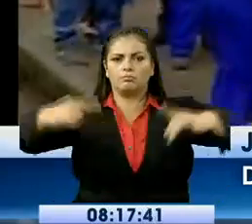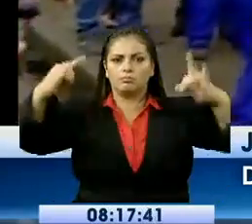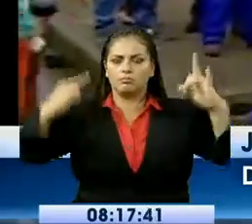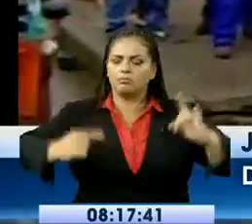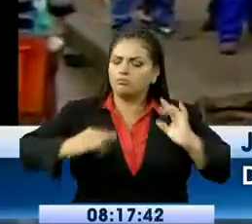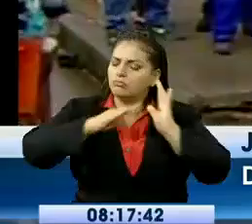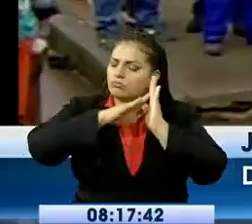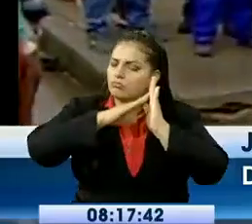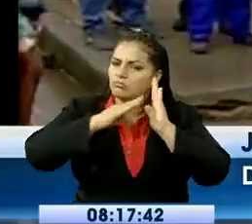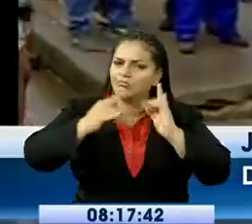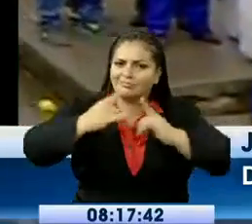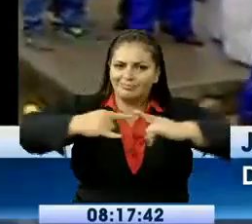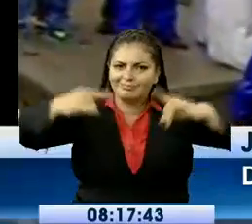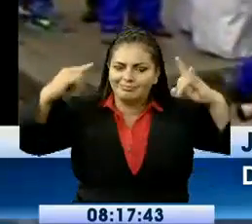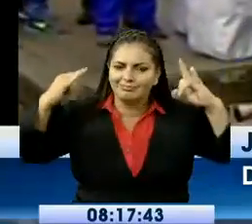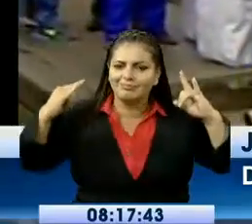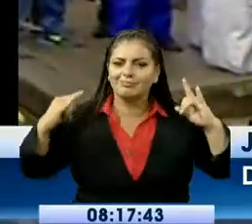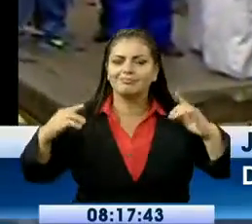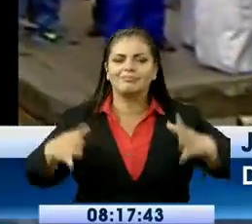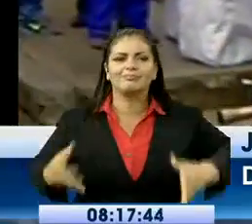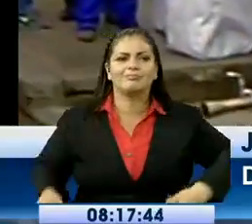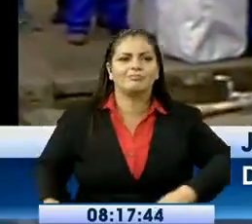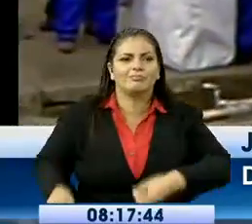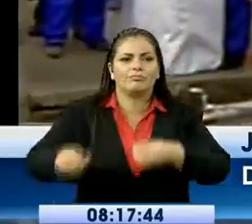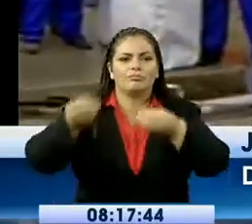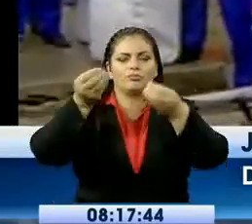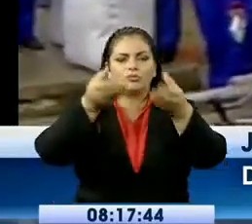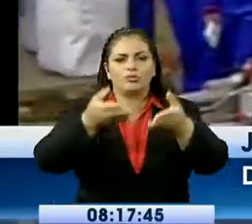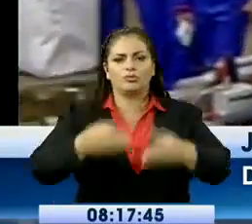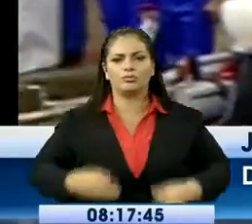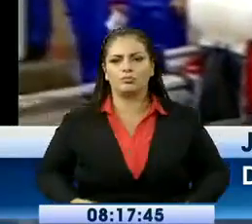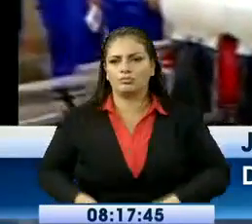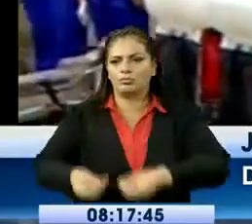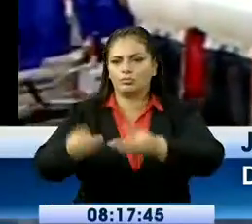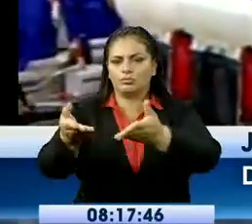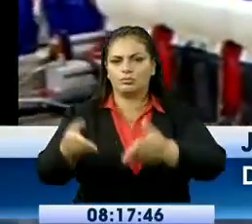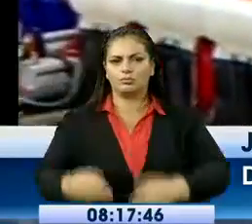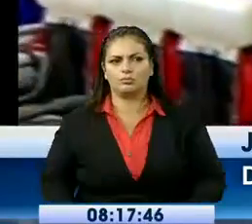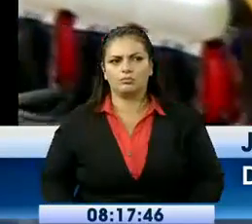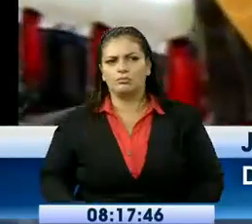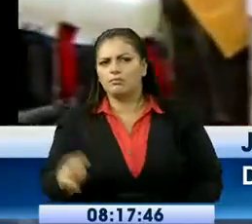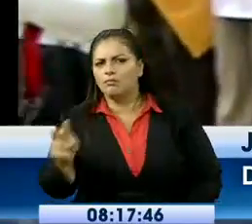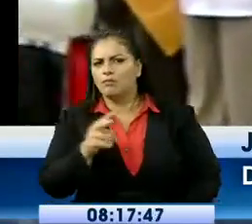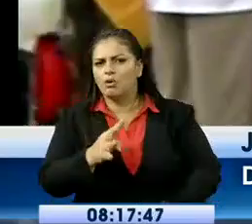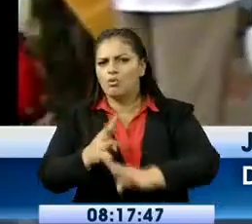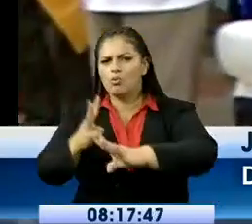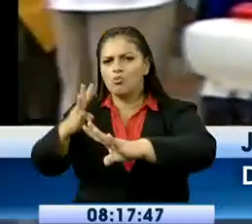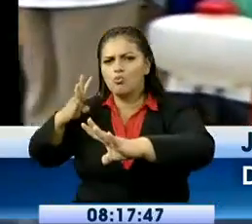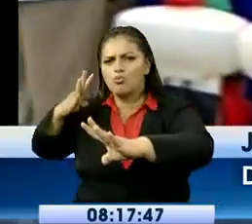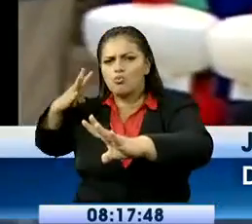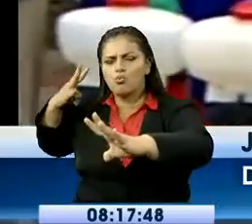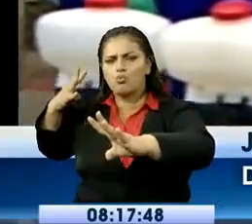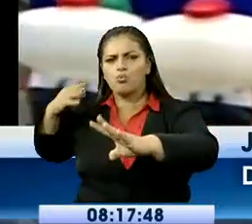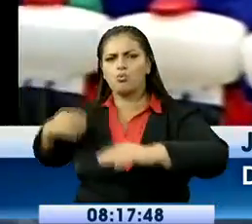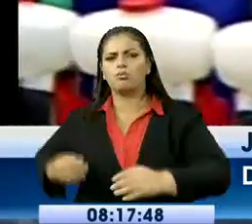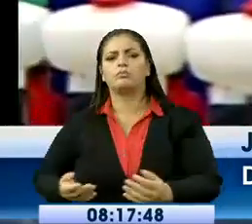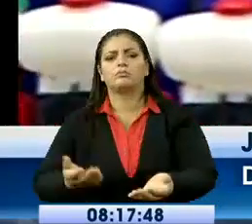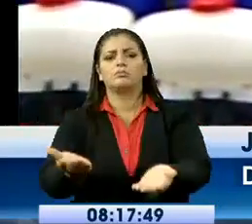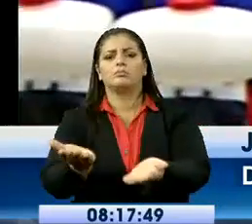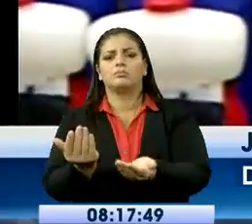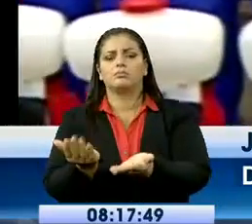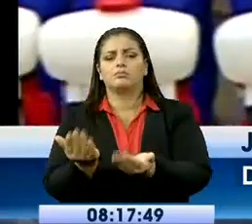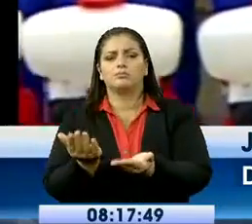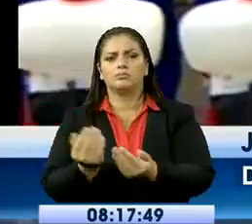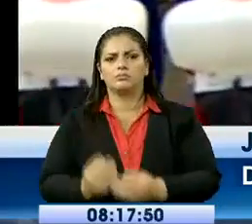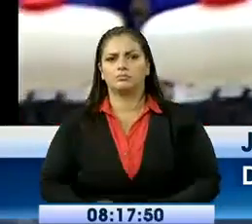que están esperando también el toldo para lo que es la entrega de este accesorio para protegerse del invierno, más que nada de los